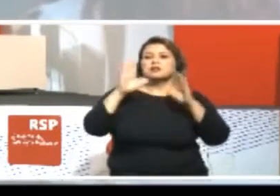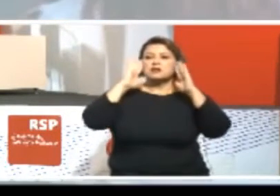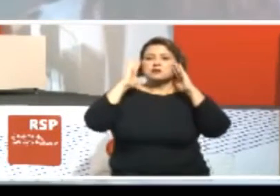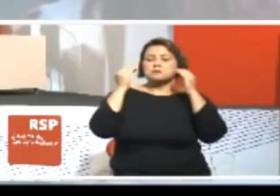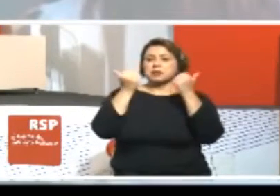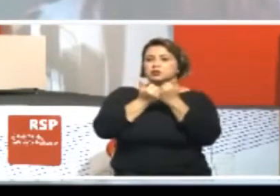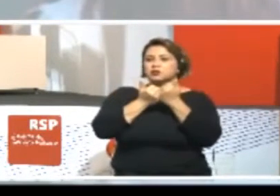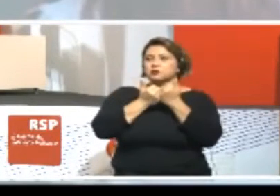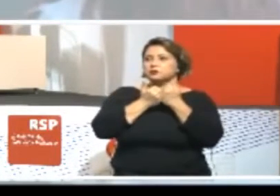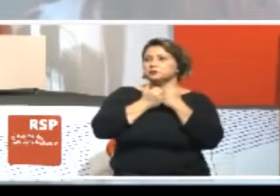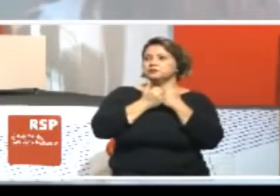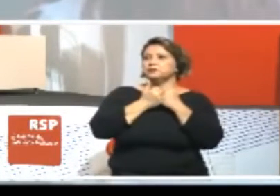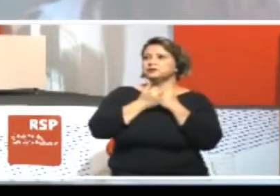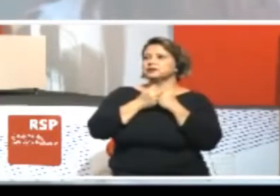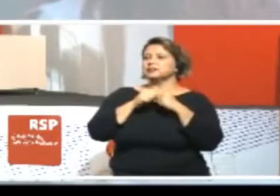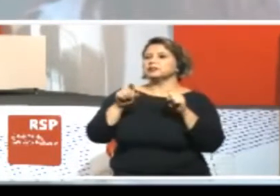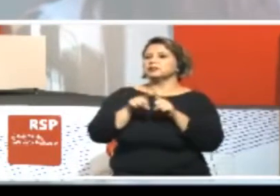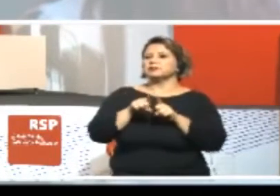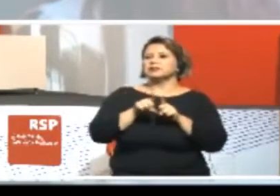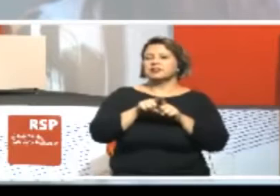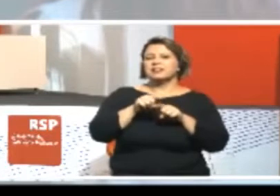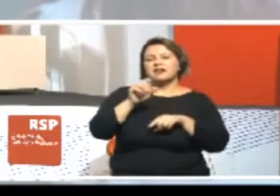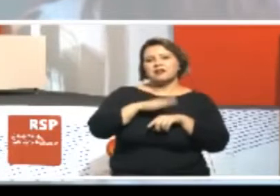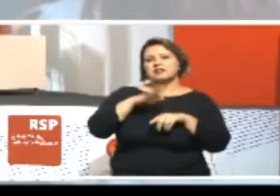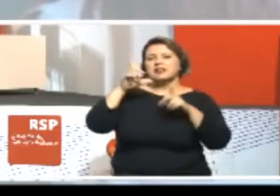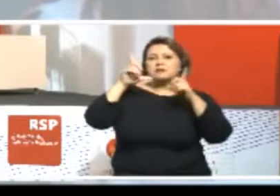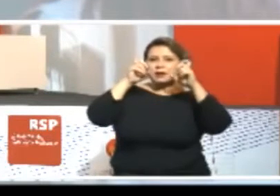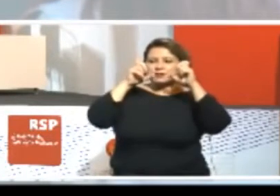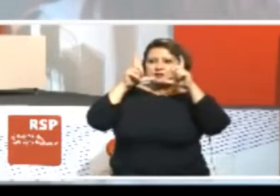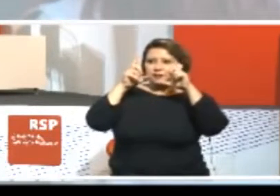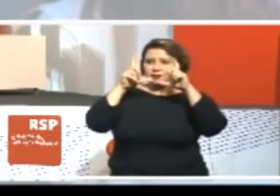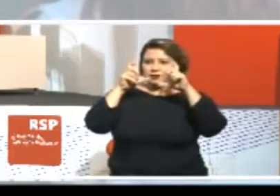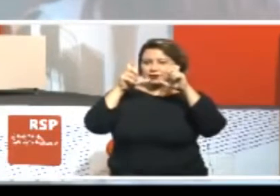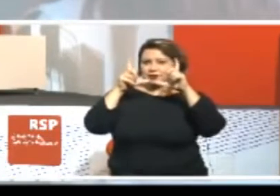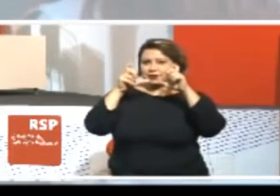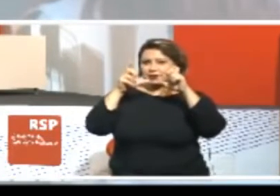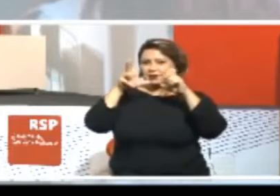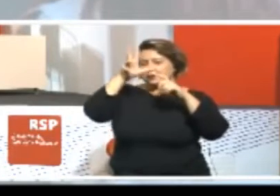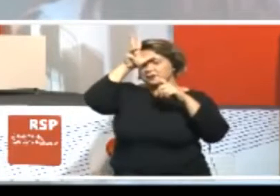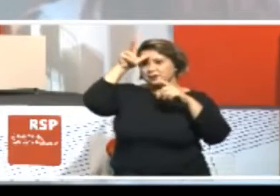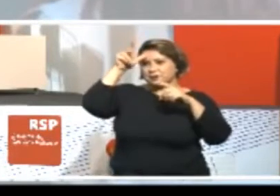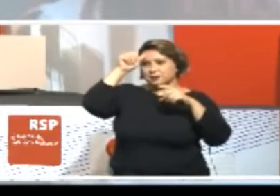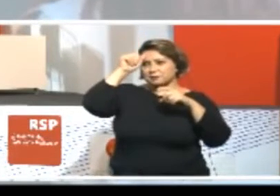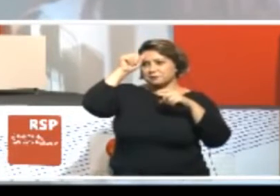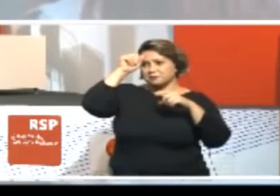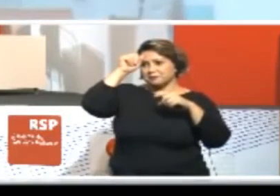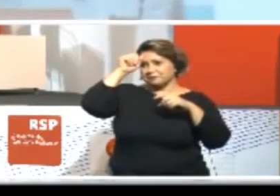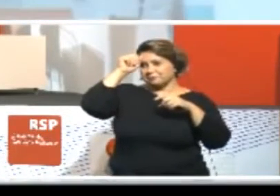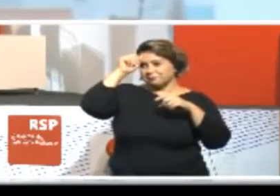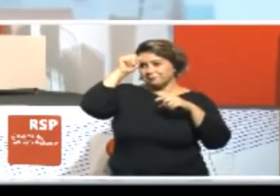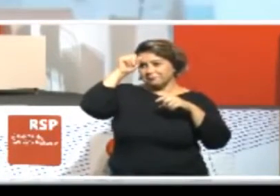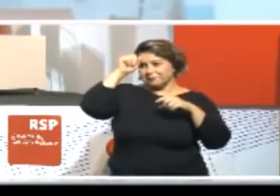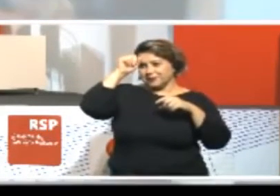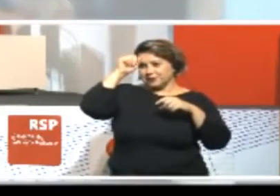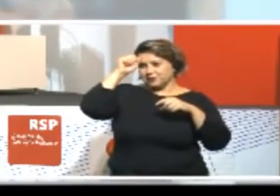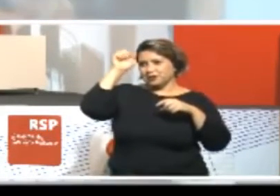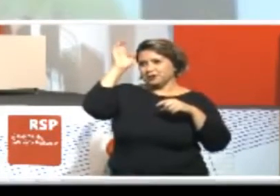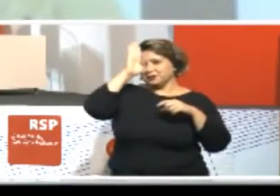ahora espero tener más fotos de con los alcaldes de Brasil, que no he tenido la oportunidad de entrevistarme con